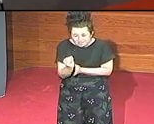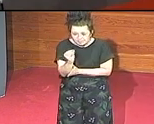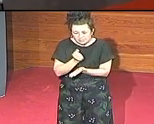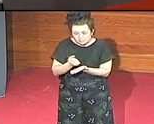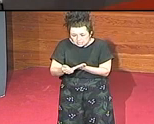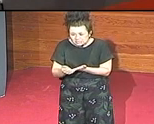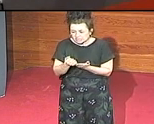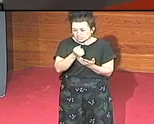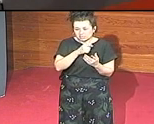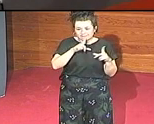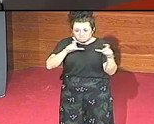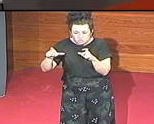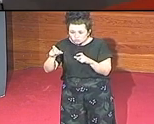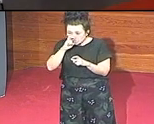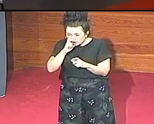antiguas